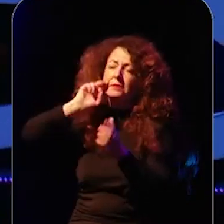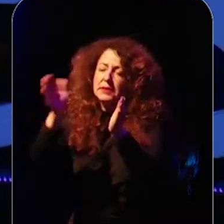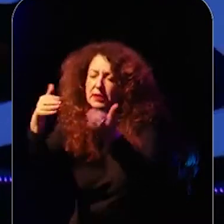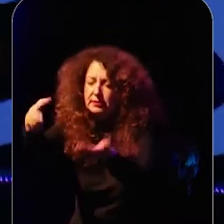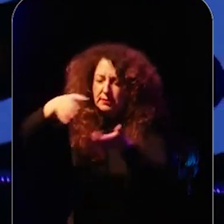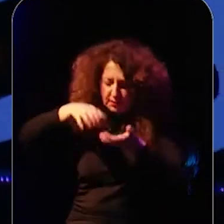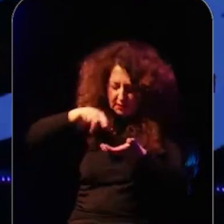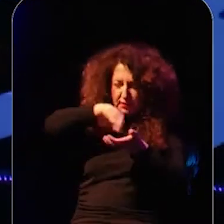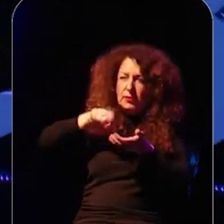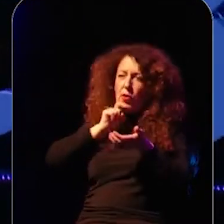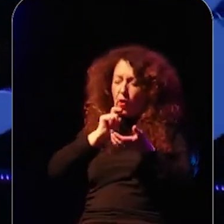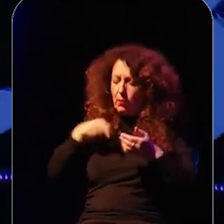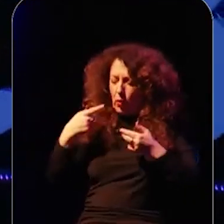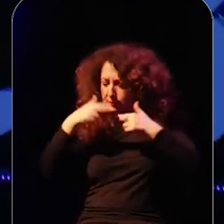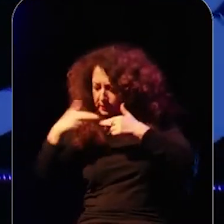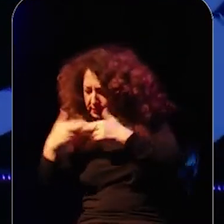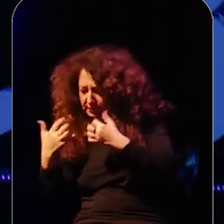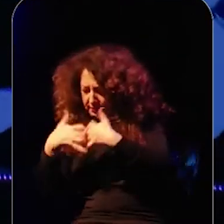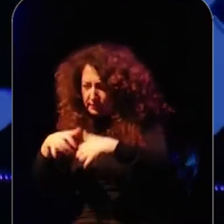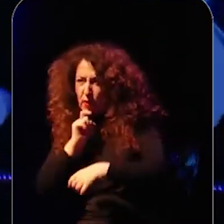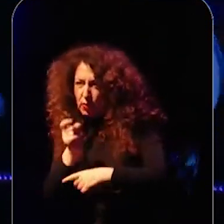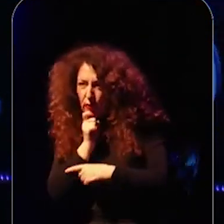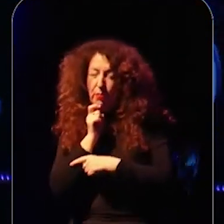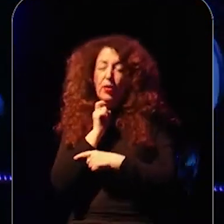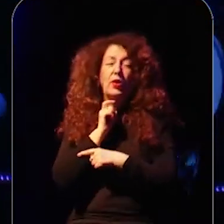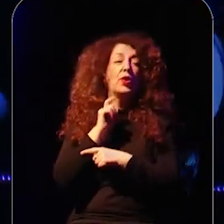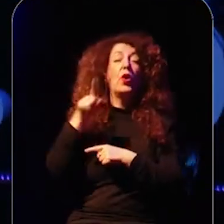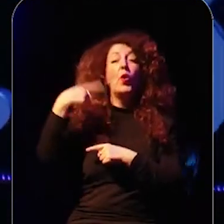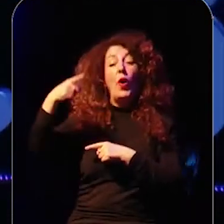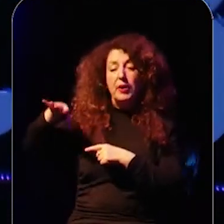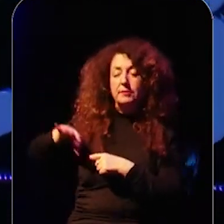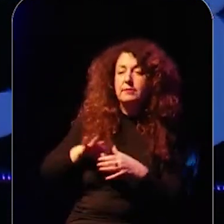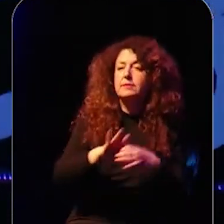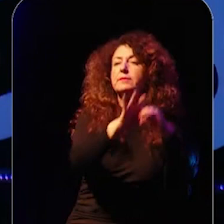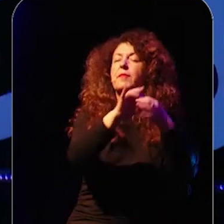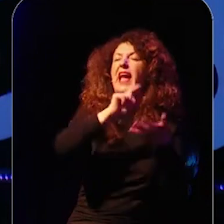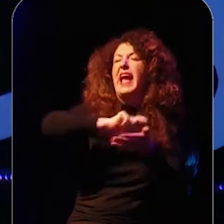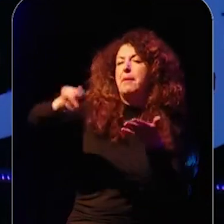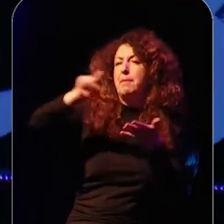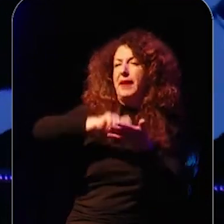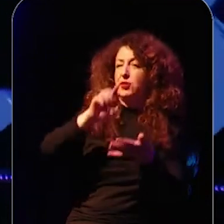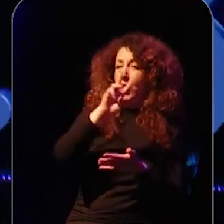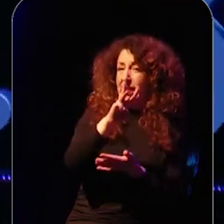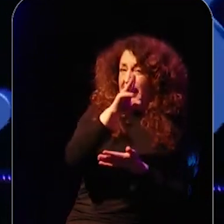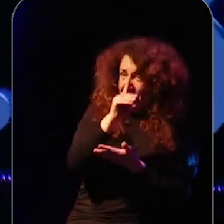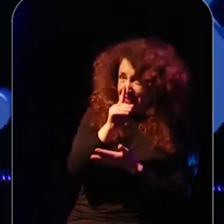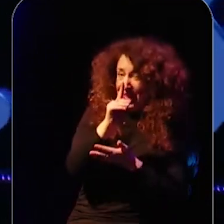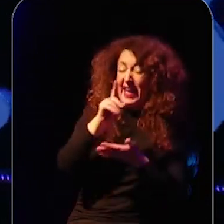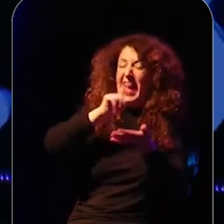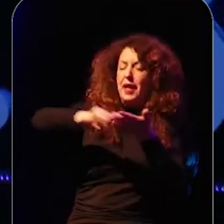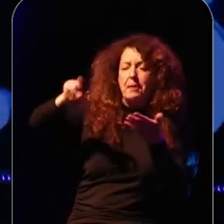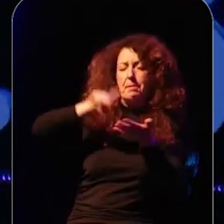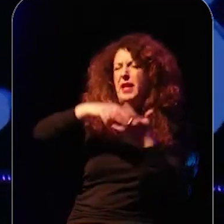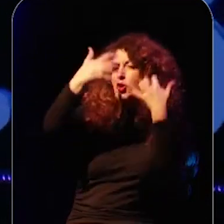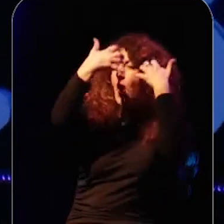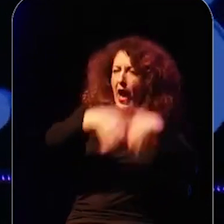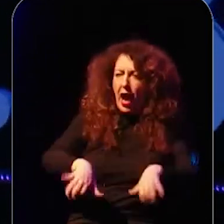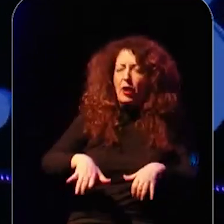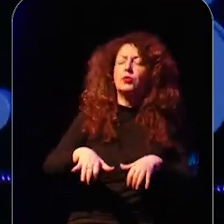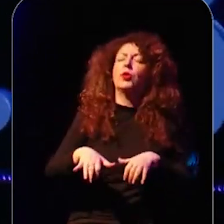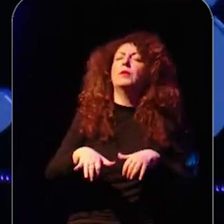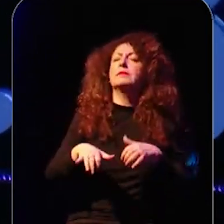las piezas, cómo las ensamblaban. Directamente se programaba con sus impresoras para que desde el programa directamente les saliese todo impreso,